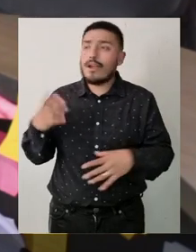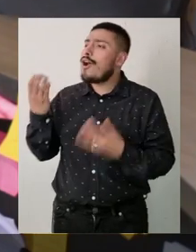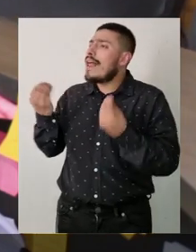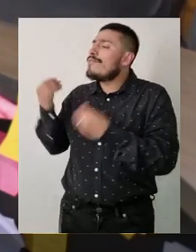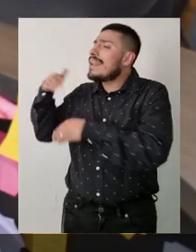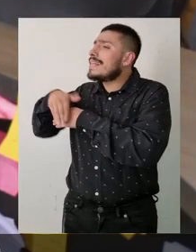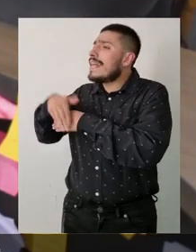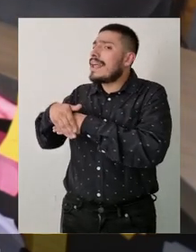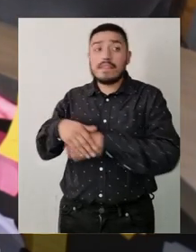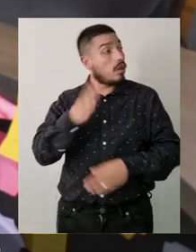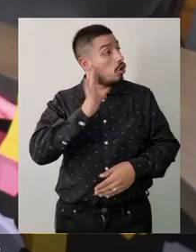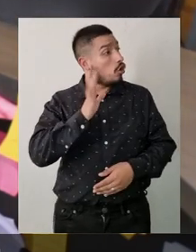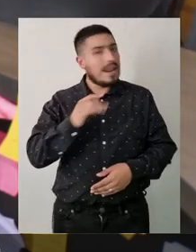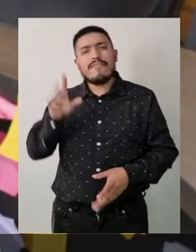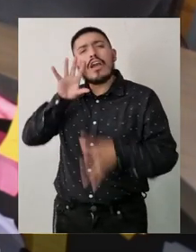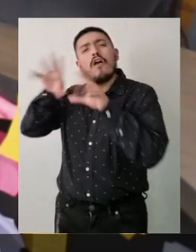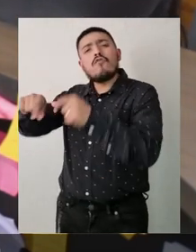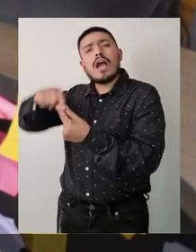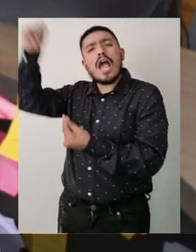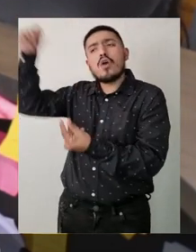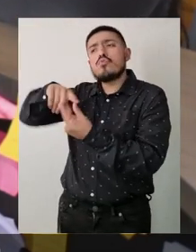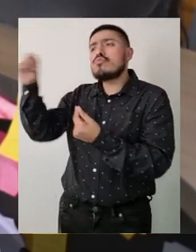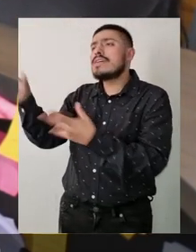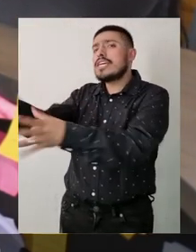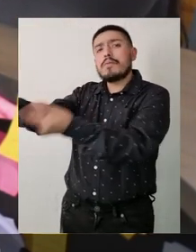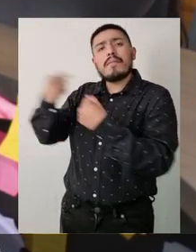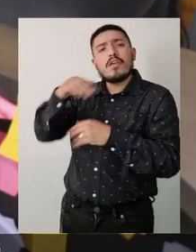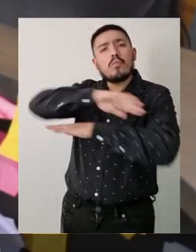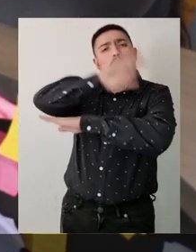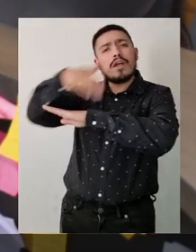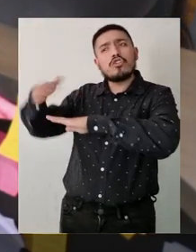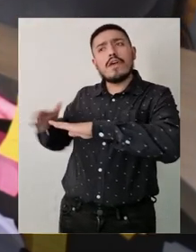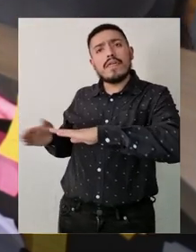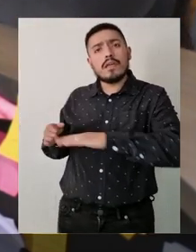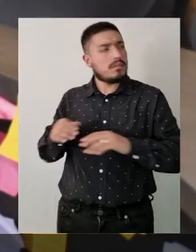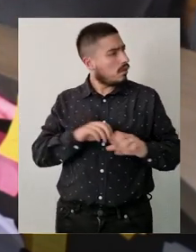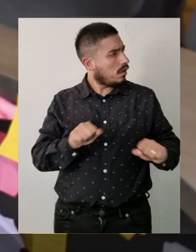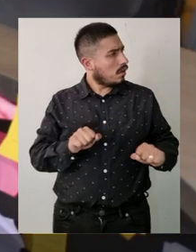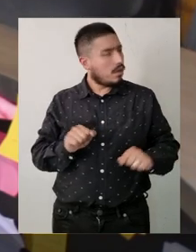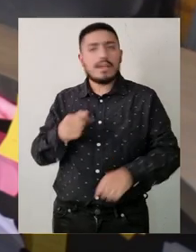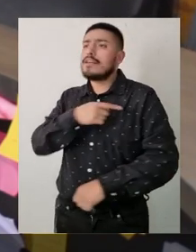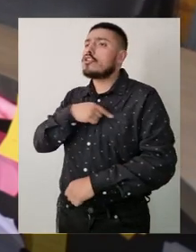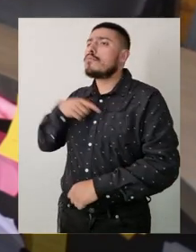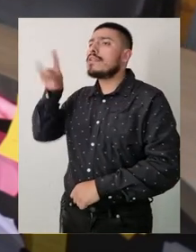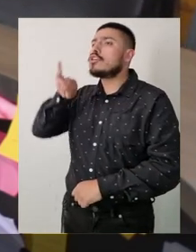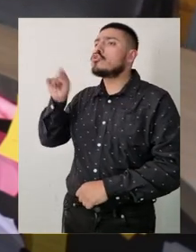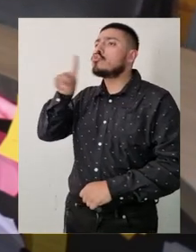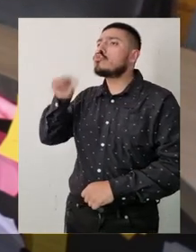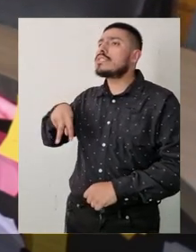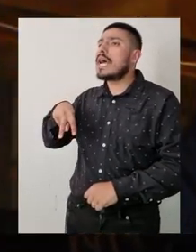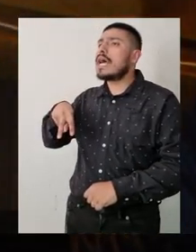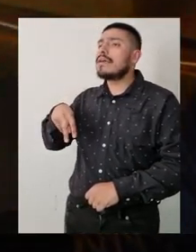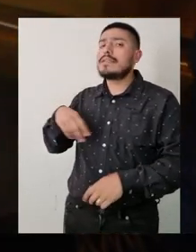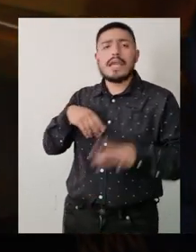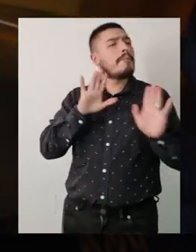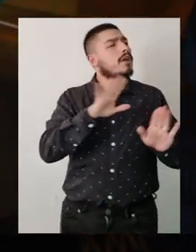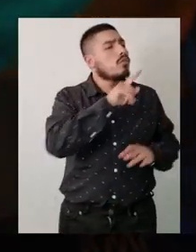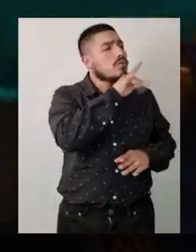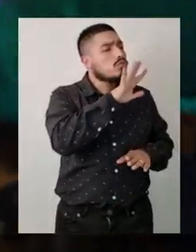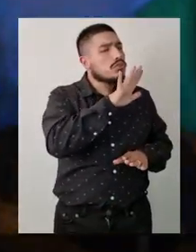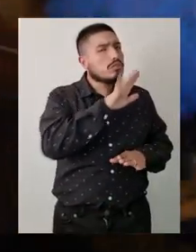Hola, buenas tardes. Vengo a Hola. buscar unos funquillos que me enviaron de Puerto de Ya. al nombre de Susan Val. Nombre de Susan. Ya, dame un